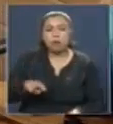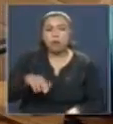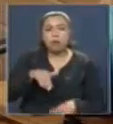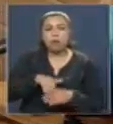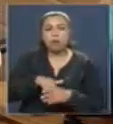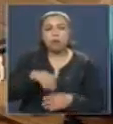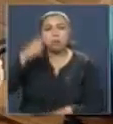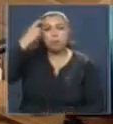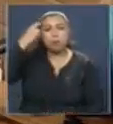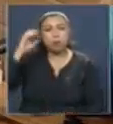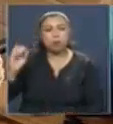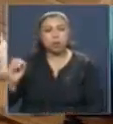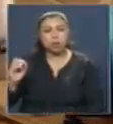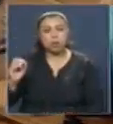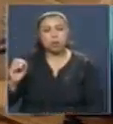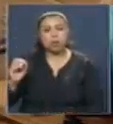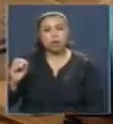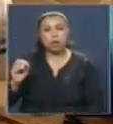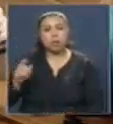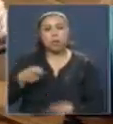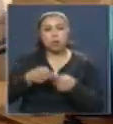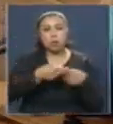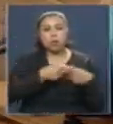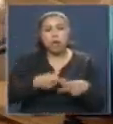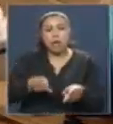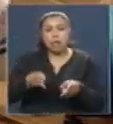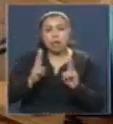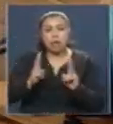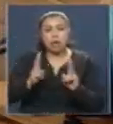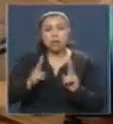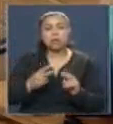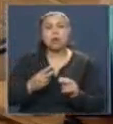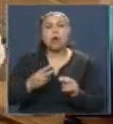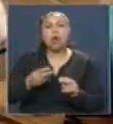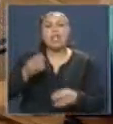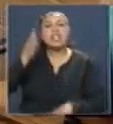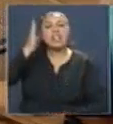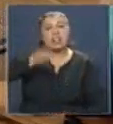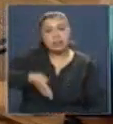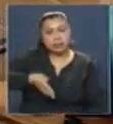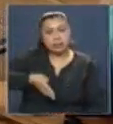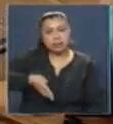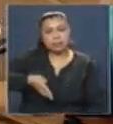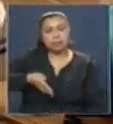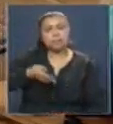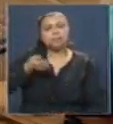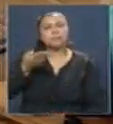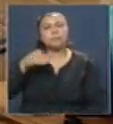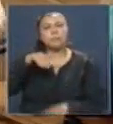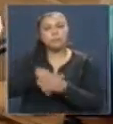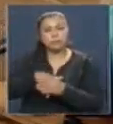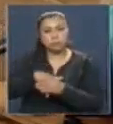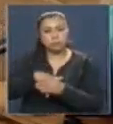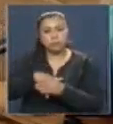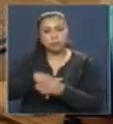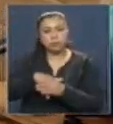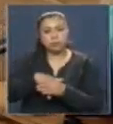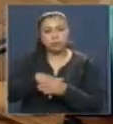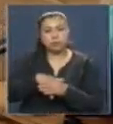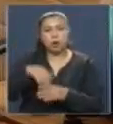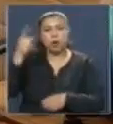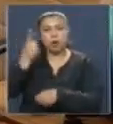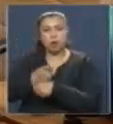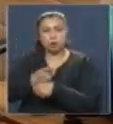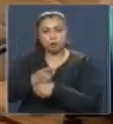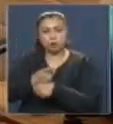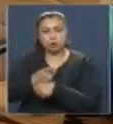que creemos en una sociedad de derechos, pero también de deberes, y es que el voto es